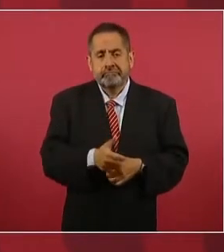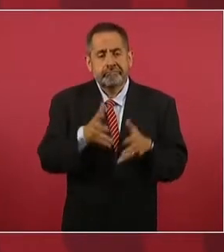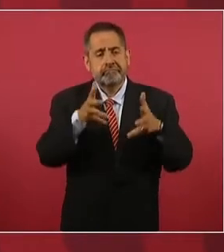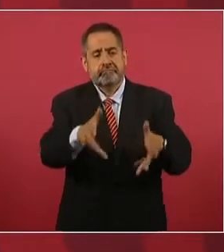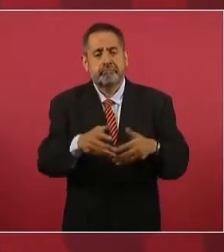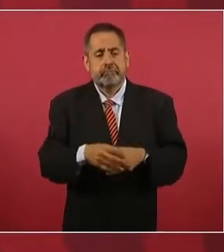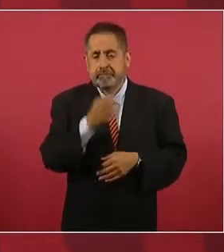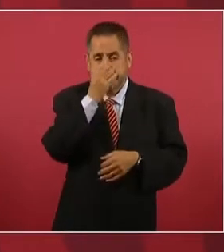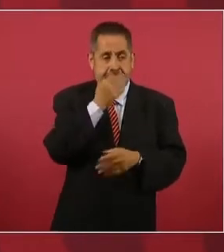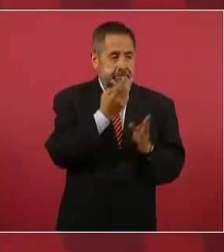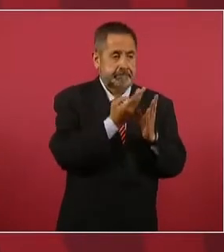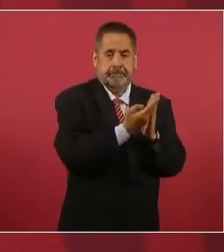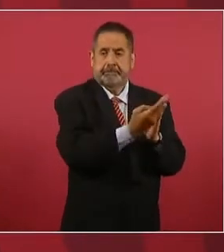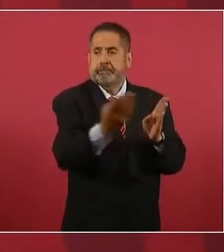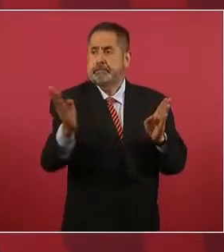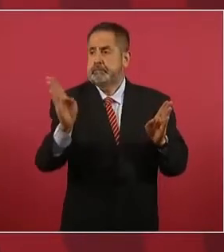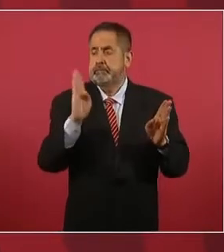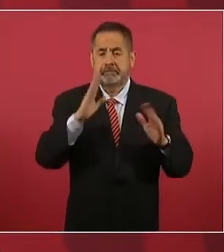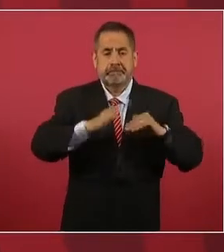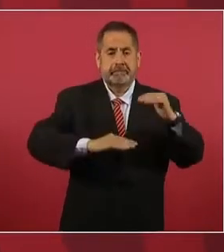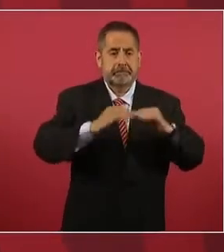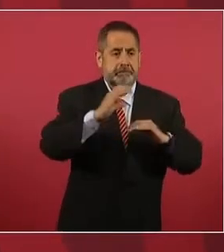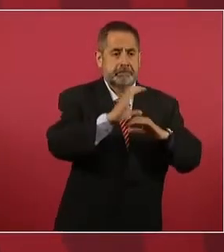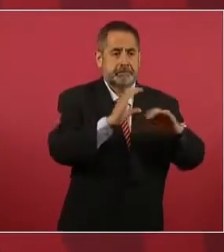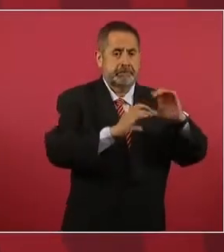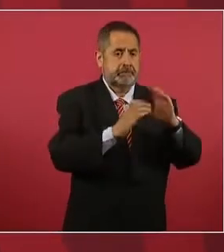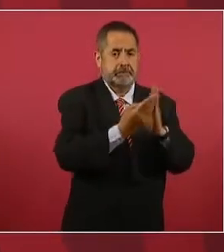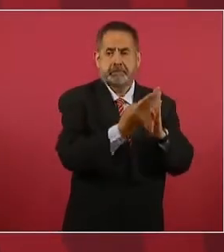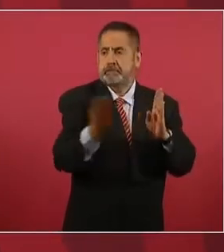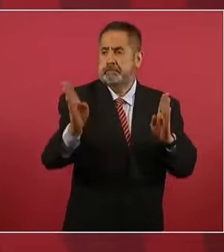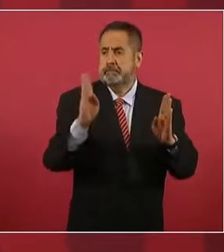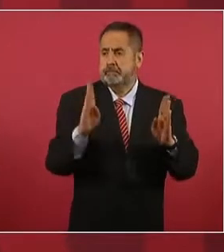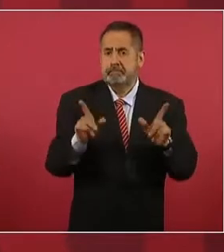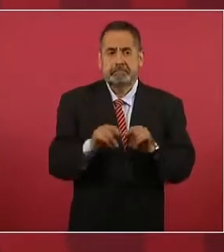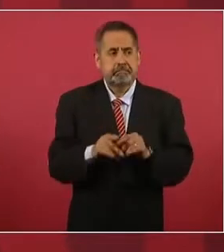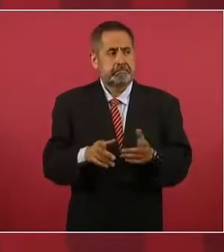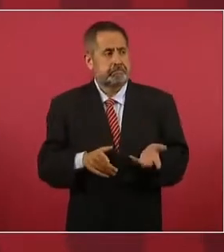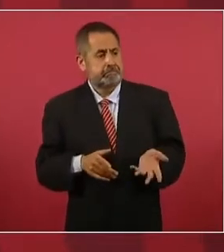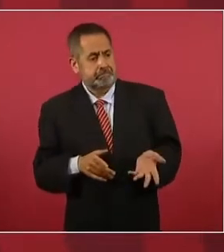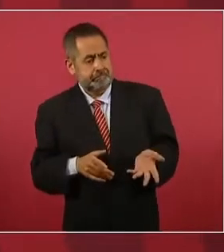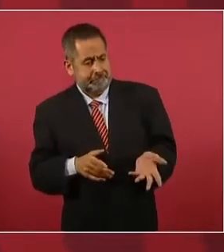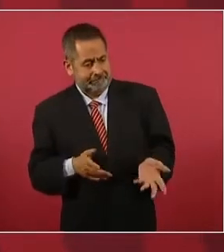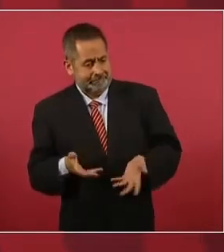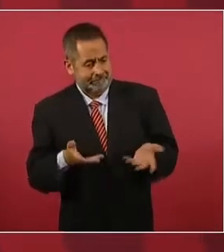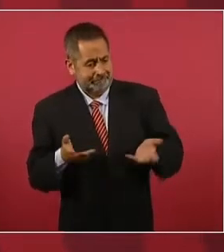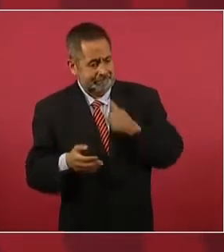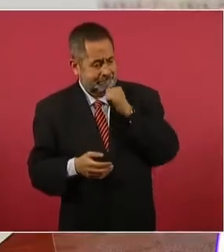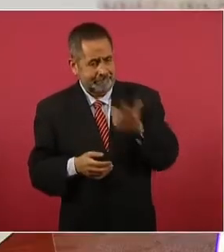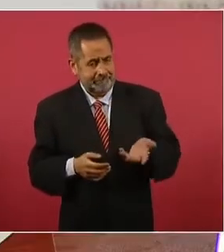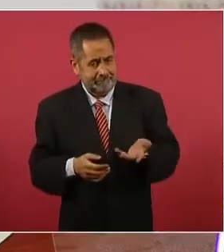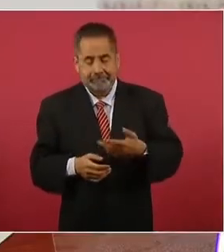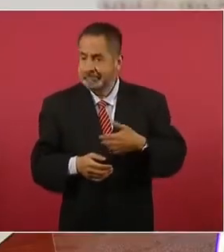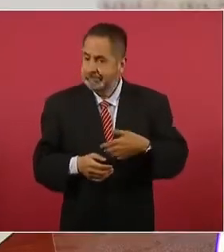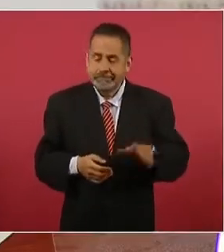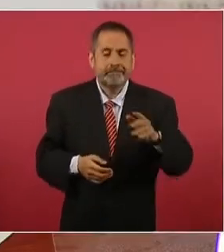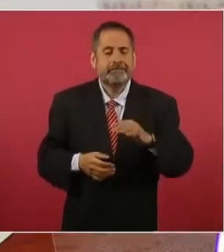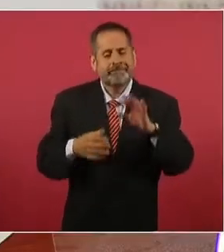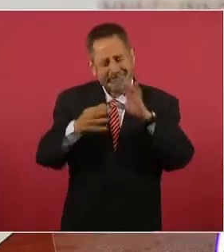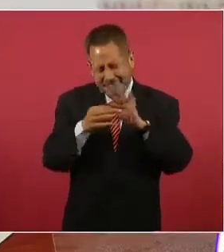una barda. Pero si lo vemos más